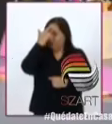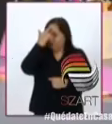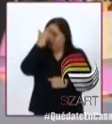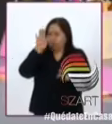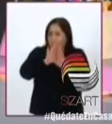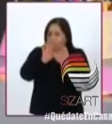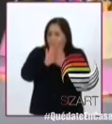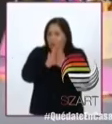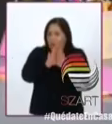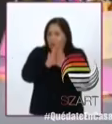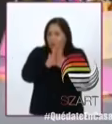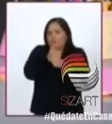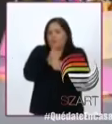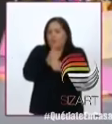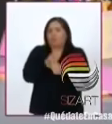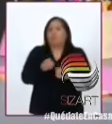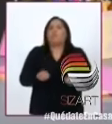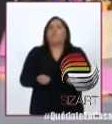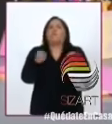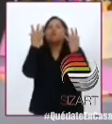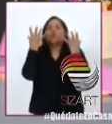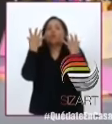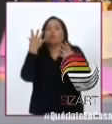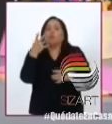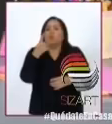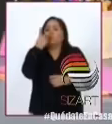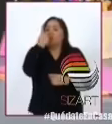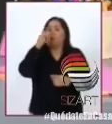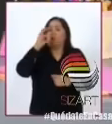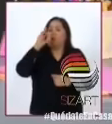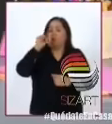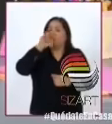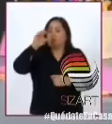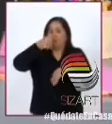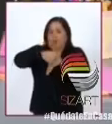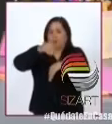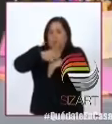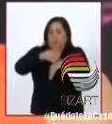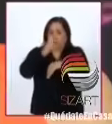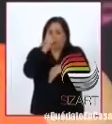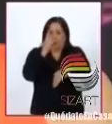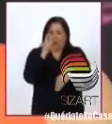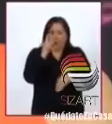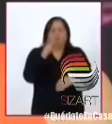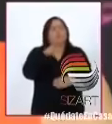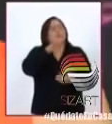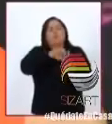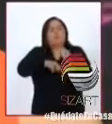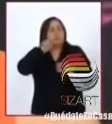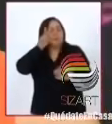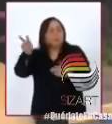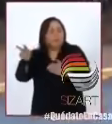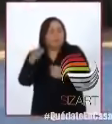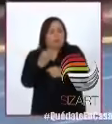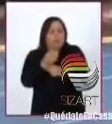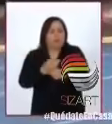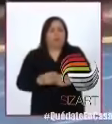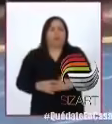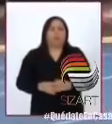podemos determinar a cuánto corresponde una fracción de un número entero? Veamos un par de ejemplos.